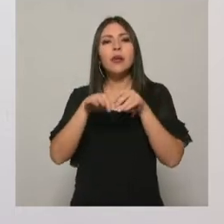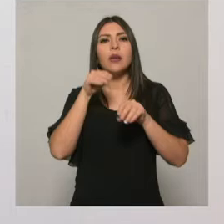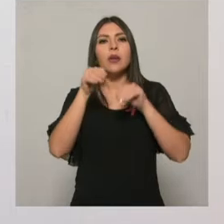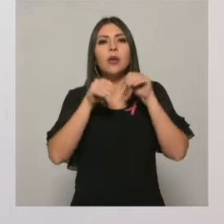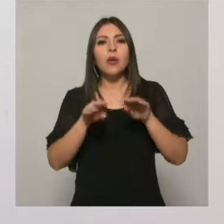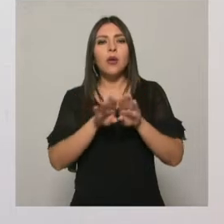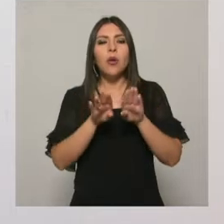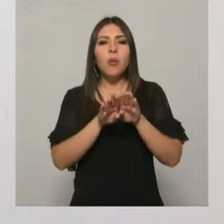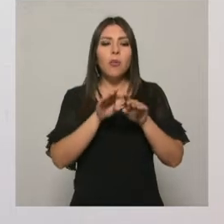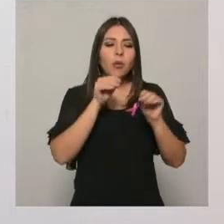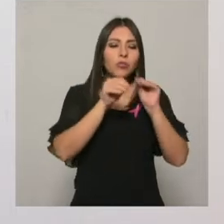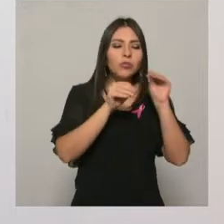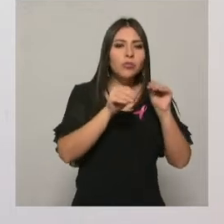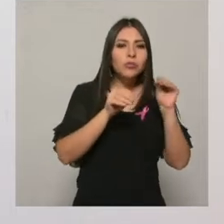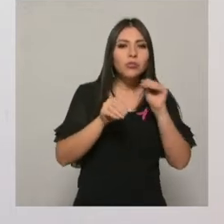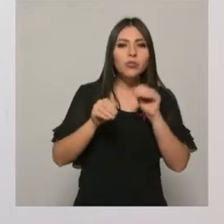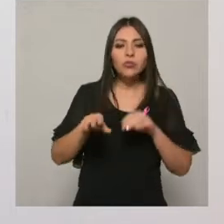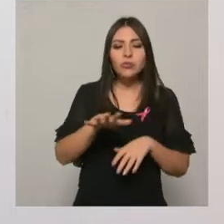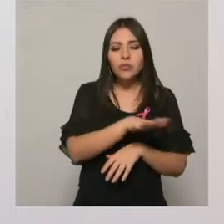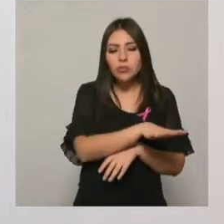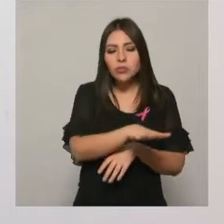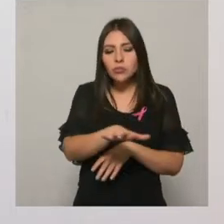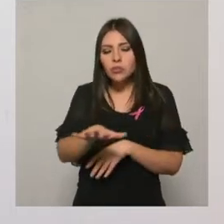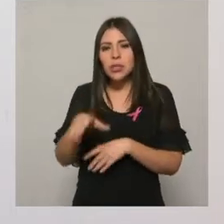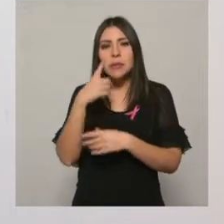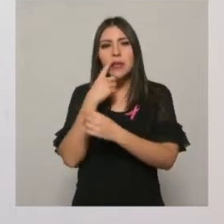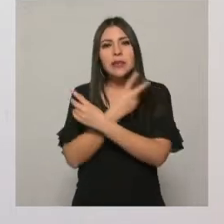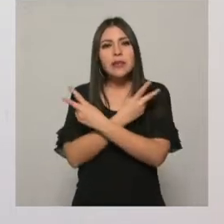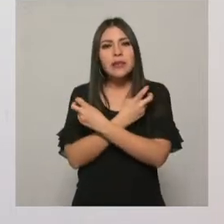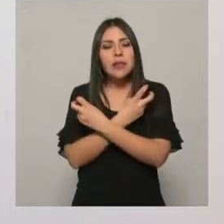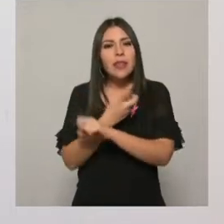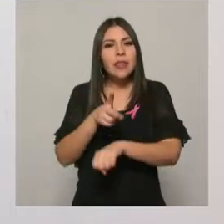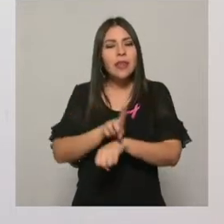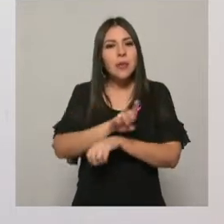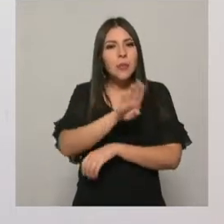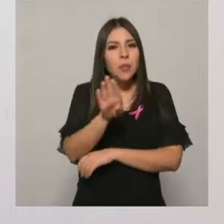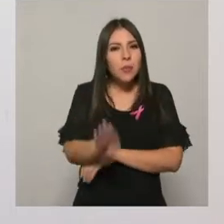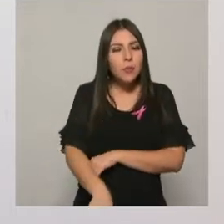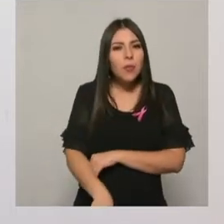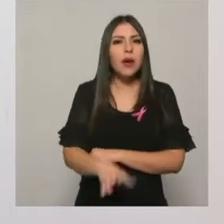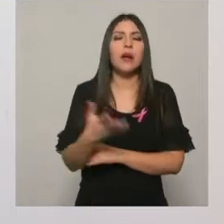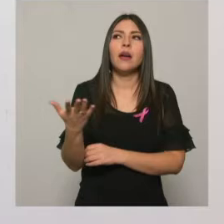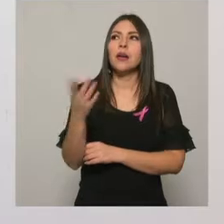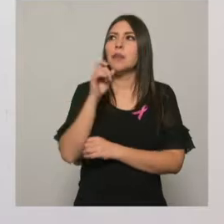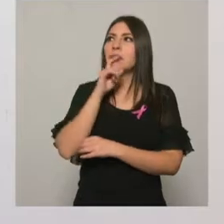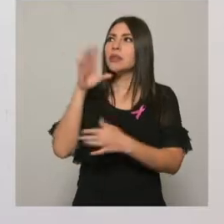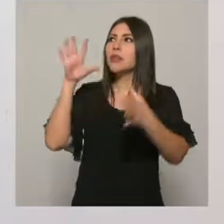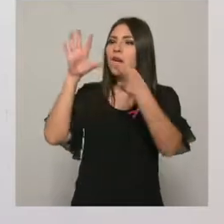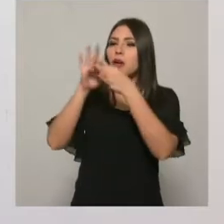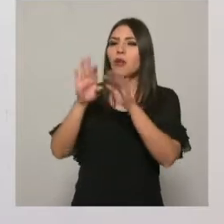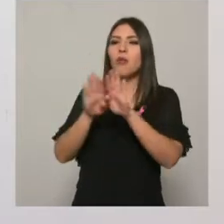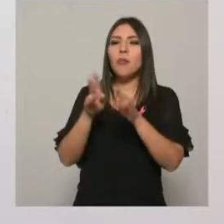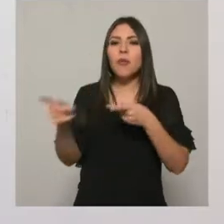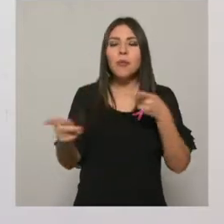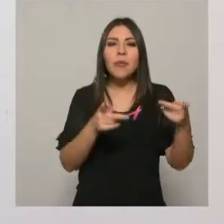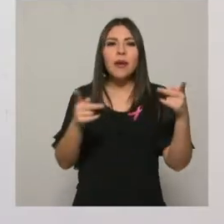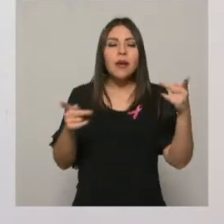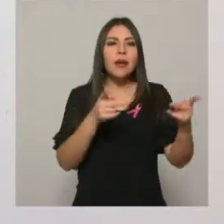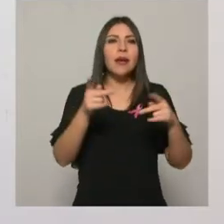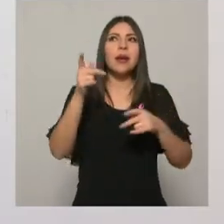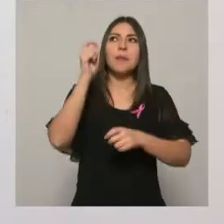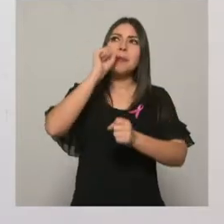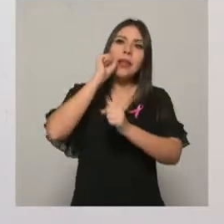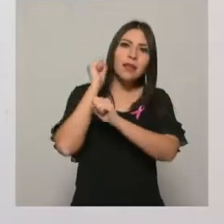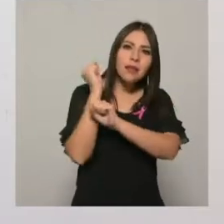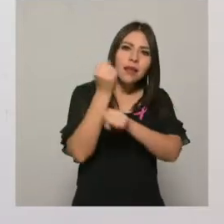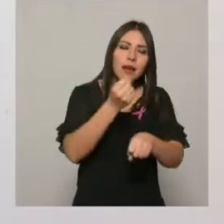ofrendas y de construcciones en cartonería, vinculado con las prácticas de las piñatas, pero también con los alebrijes,